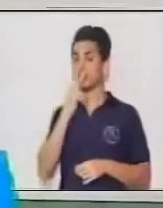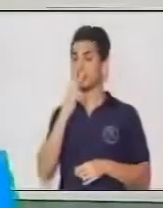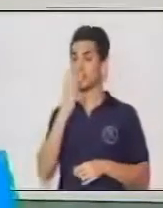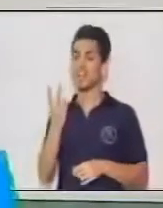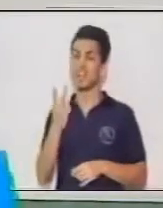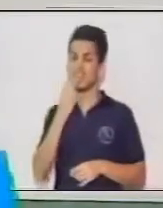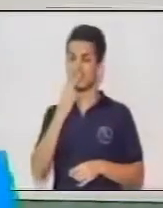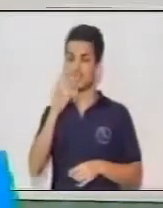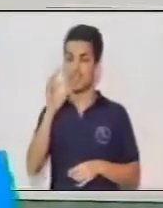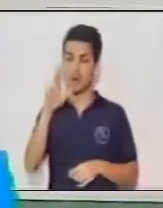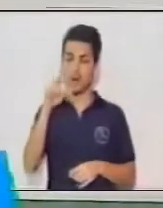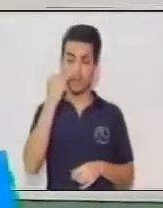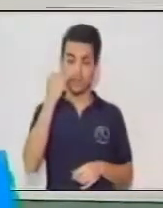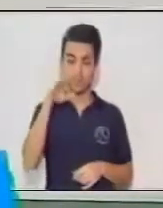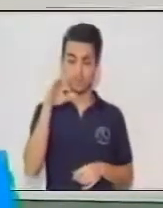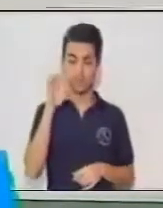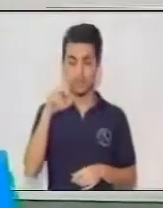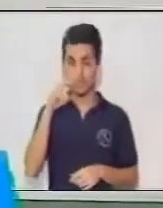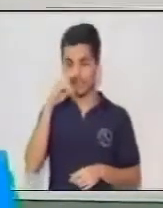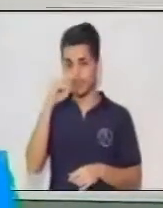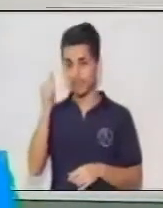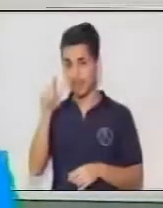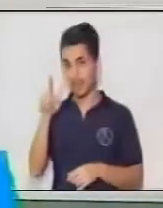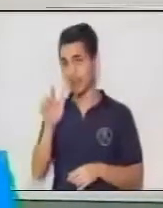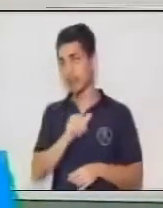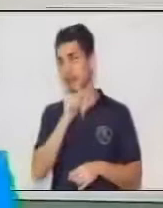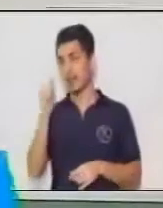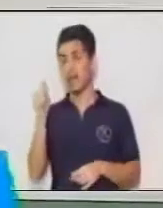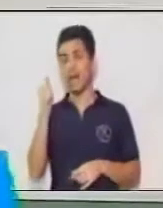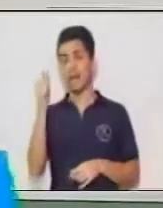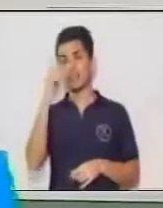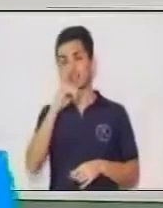ser nuestra asíntota vertical.